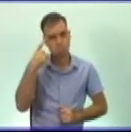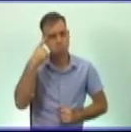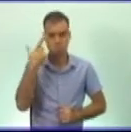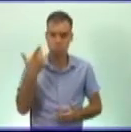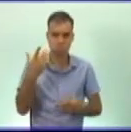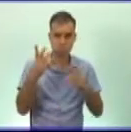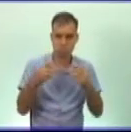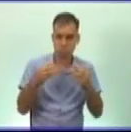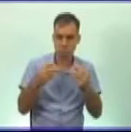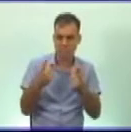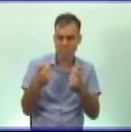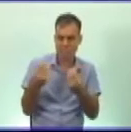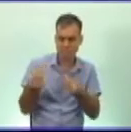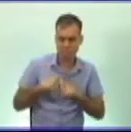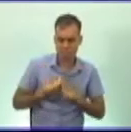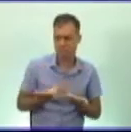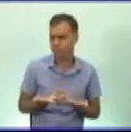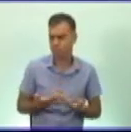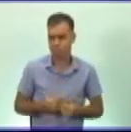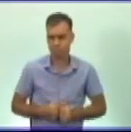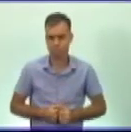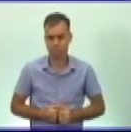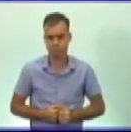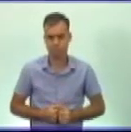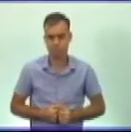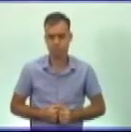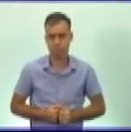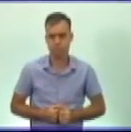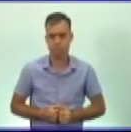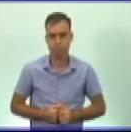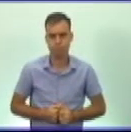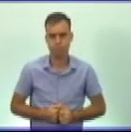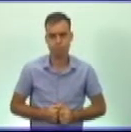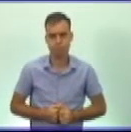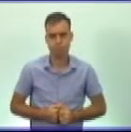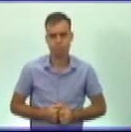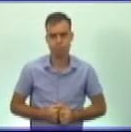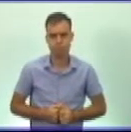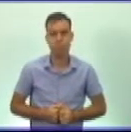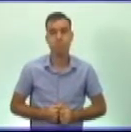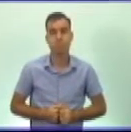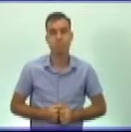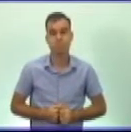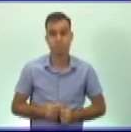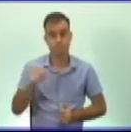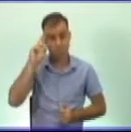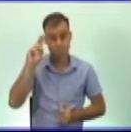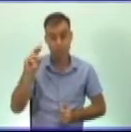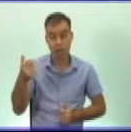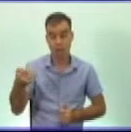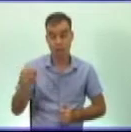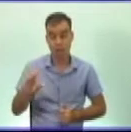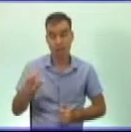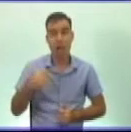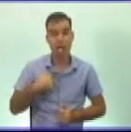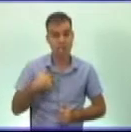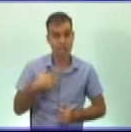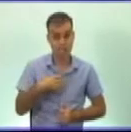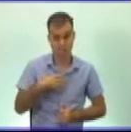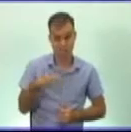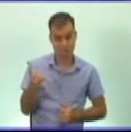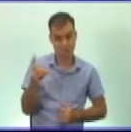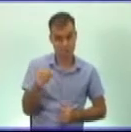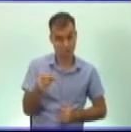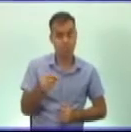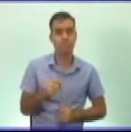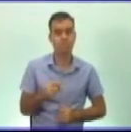qué necesitamos, qué tenemos y qué necesitamos. Recuerden que tenemos AC y tenemos el ángulo de 60